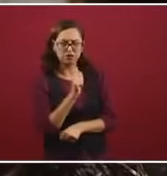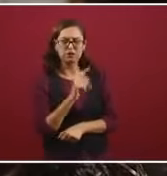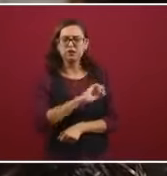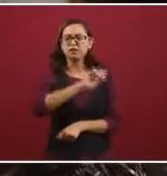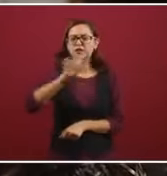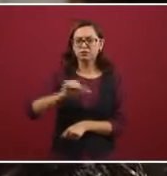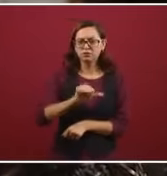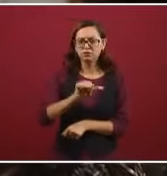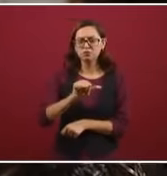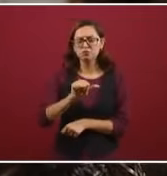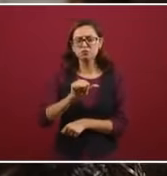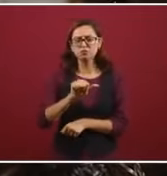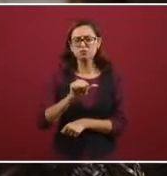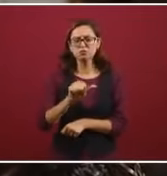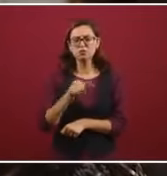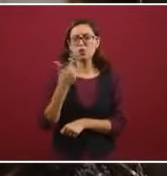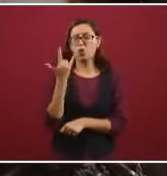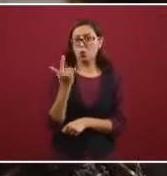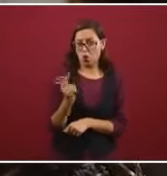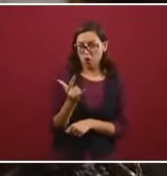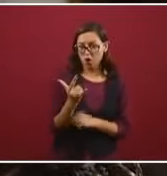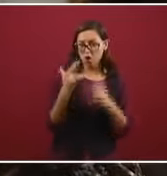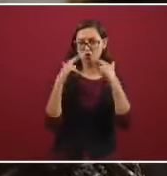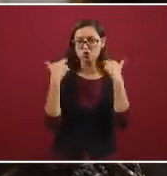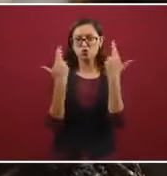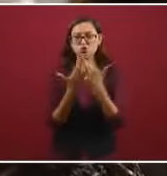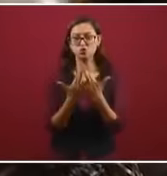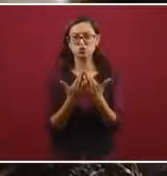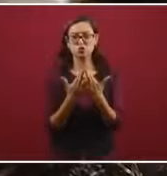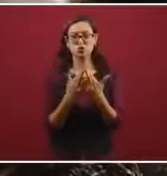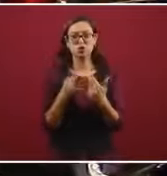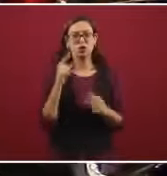después de la reunión del julio, el